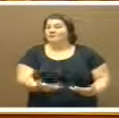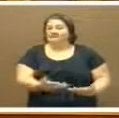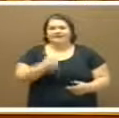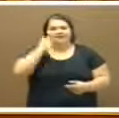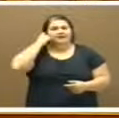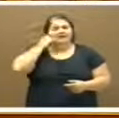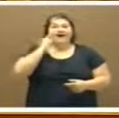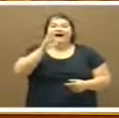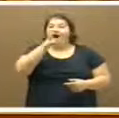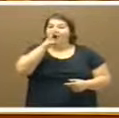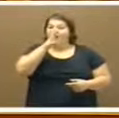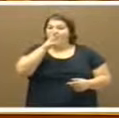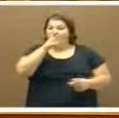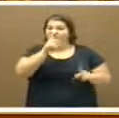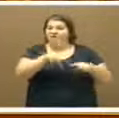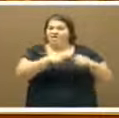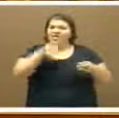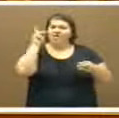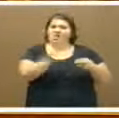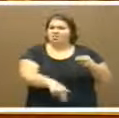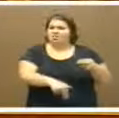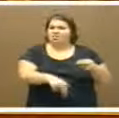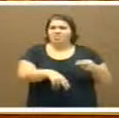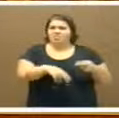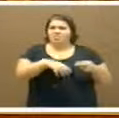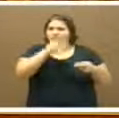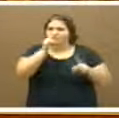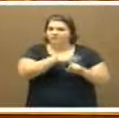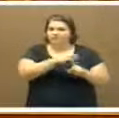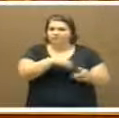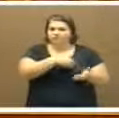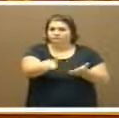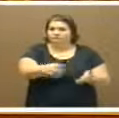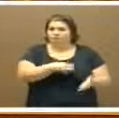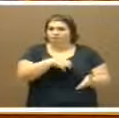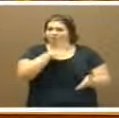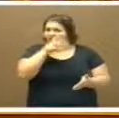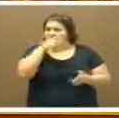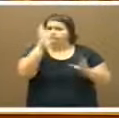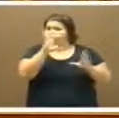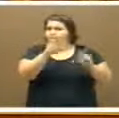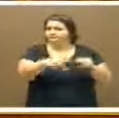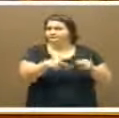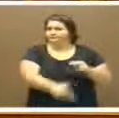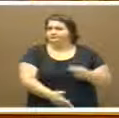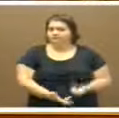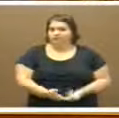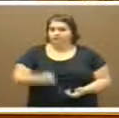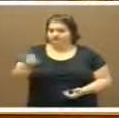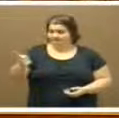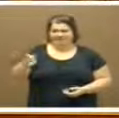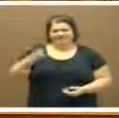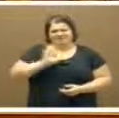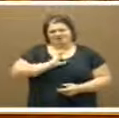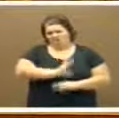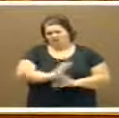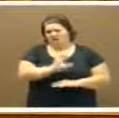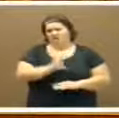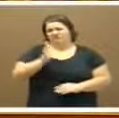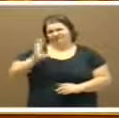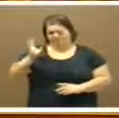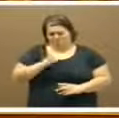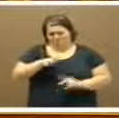cortando los suministros de agua a las familias por no poder pagar los recibos. Señor consejero, baje al mundo real y